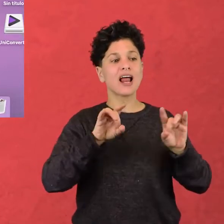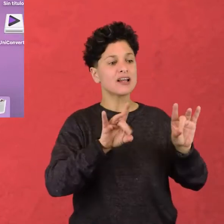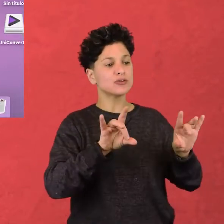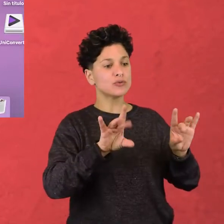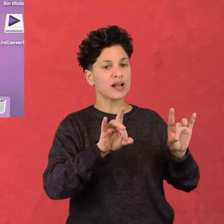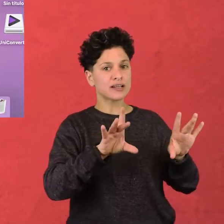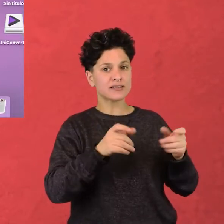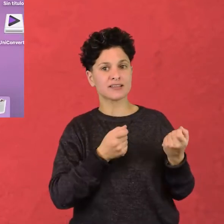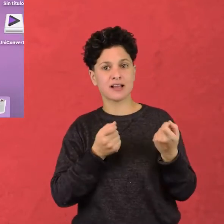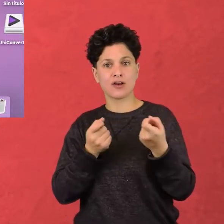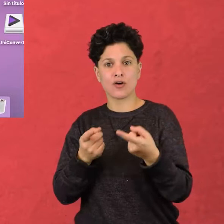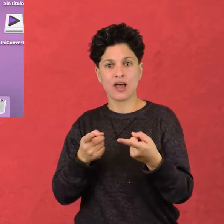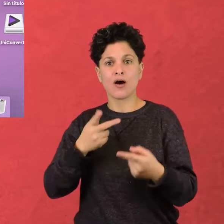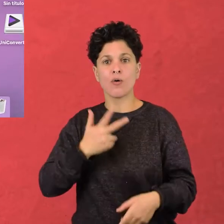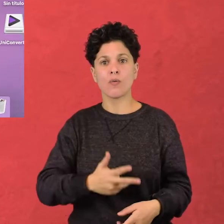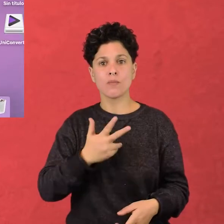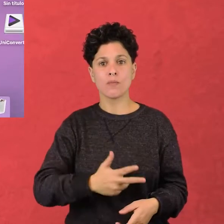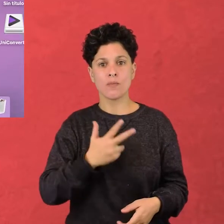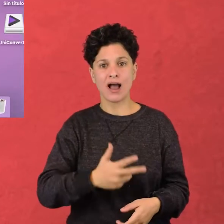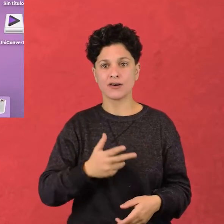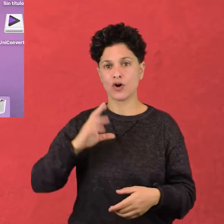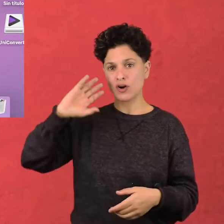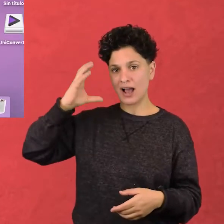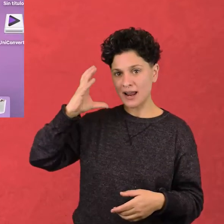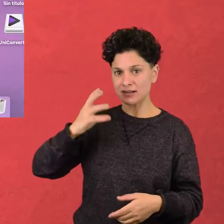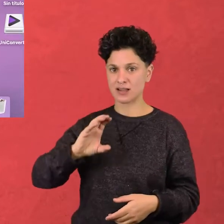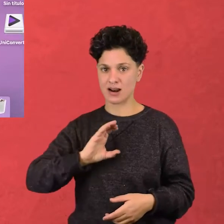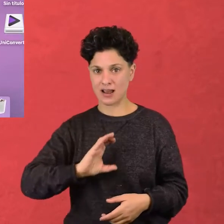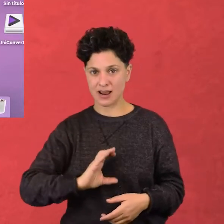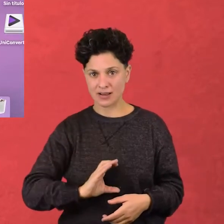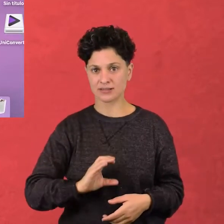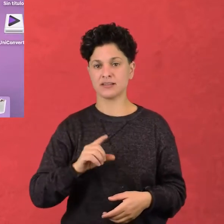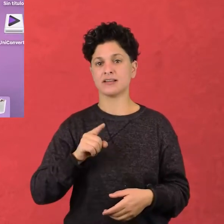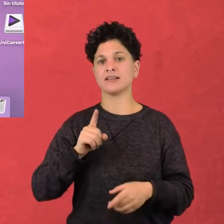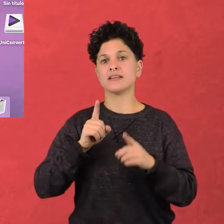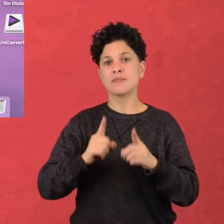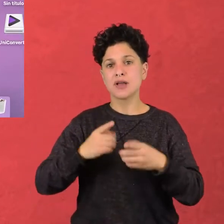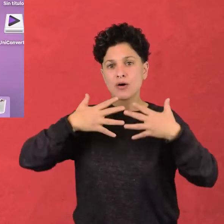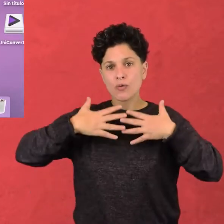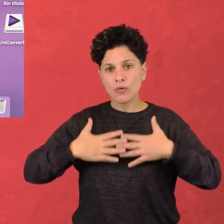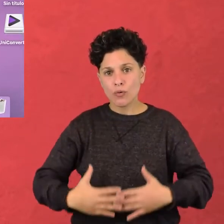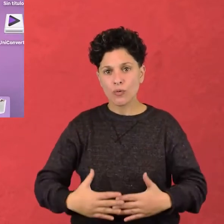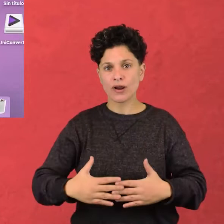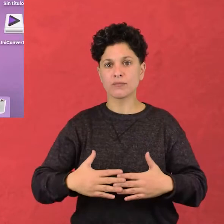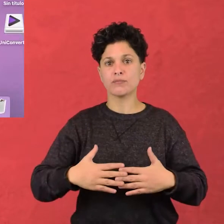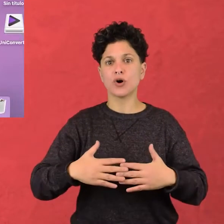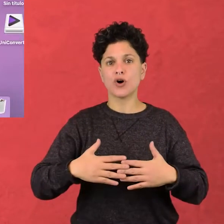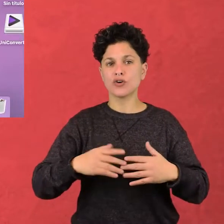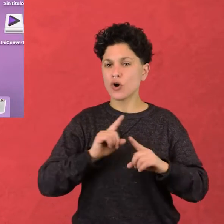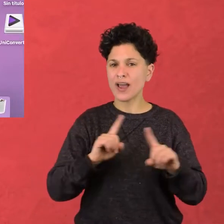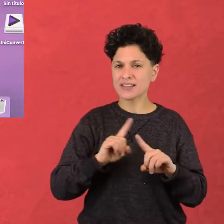La condición humana, el temperamento, la fisonomía no constituyen propiamente el carácter.